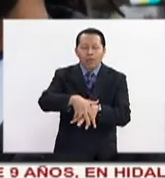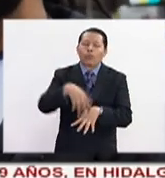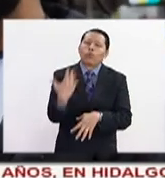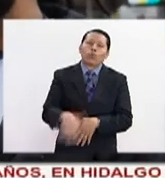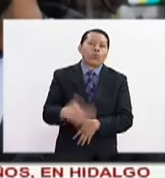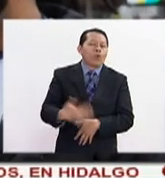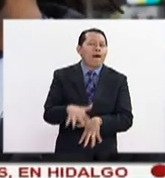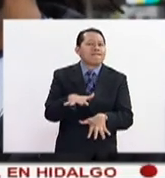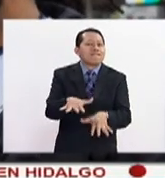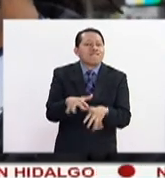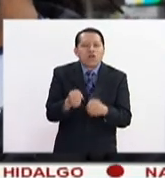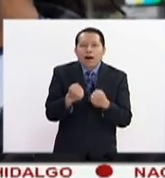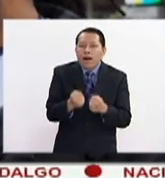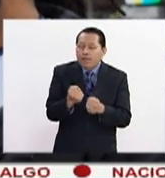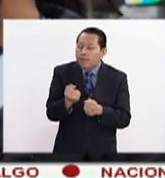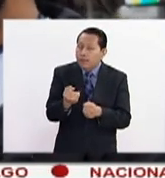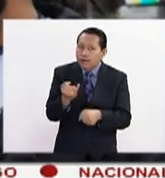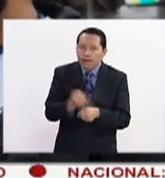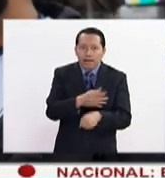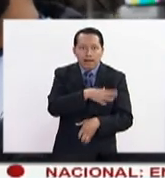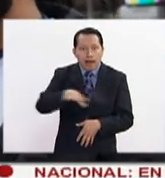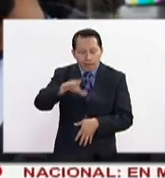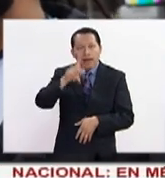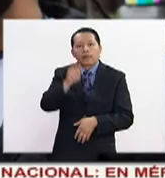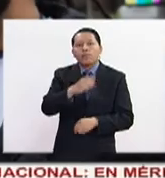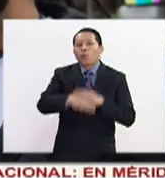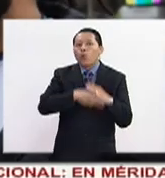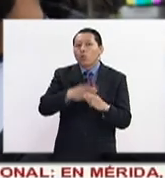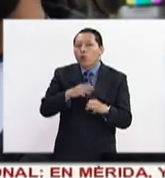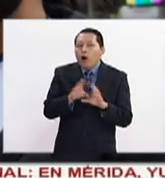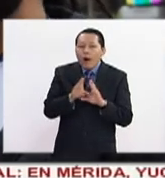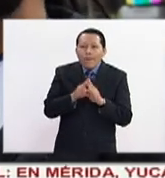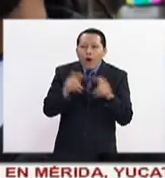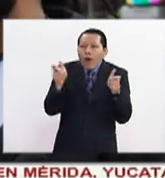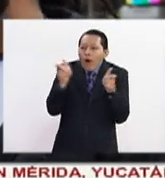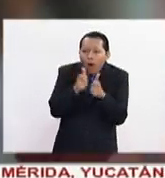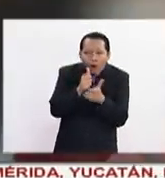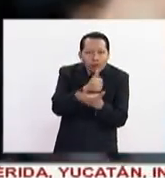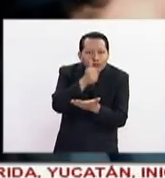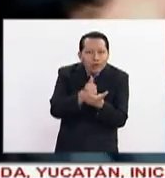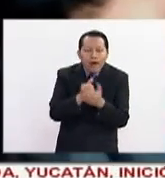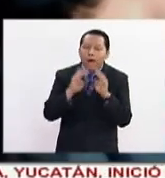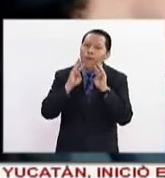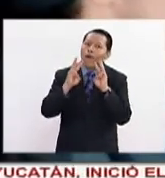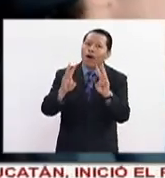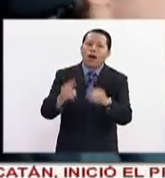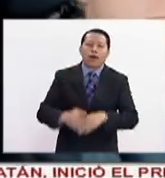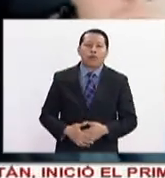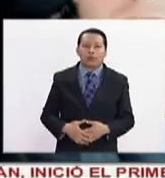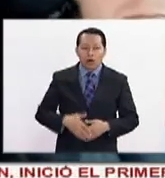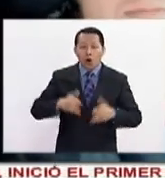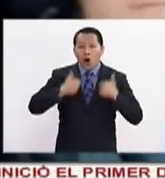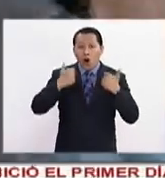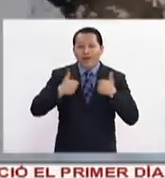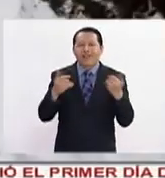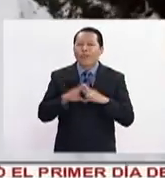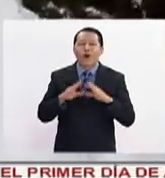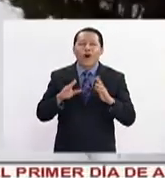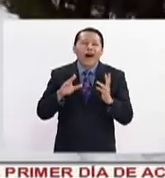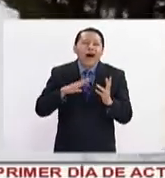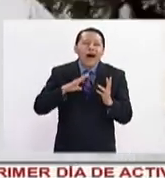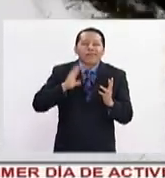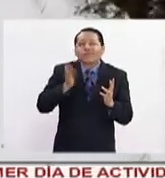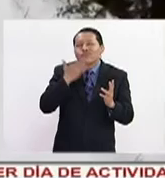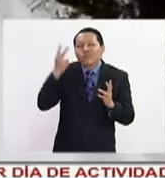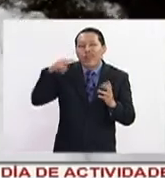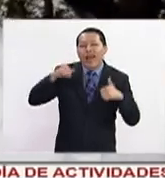sea, es increíble ver que el mundo está en una pequeña ciudad, es para mí, wow. Este joven viaja como mochilero realizando acciones